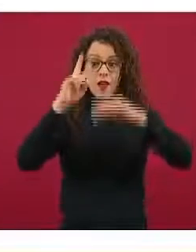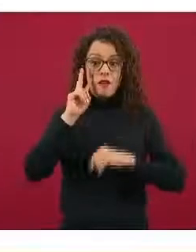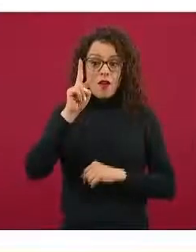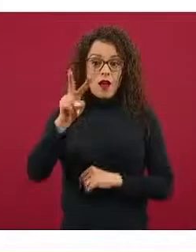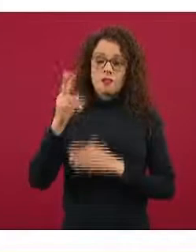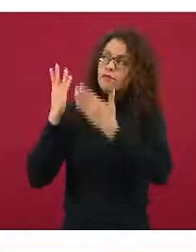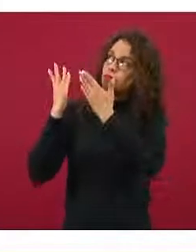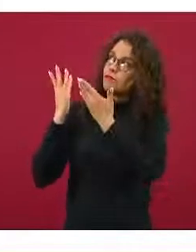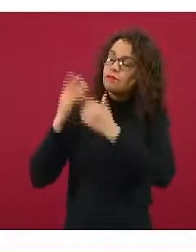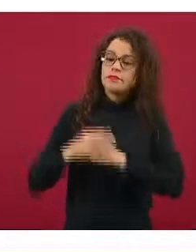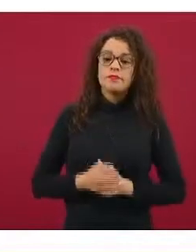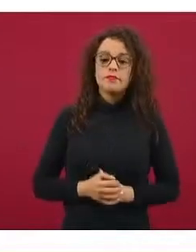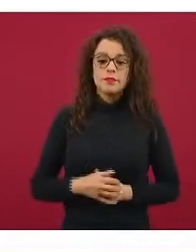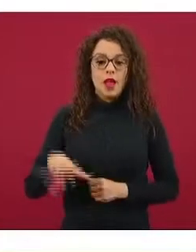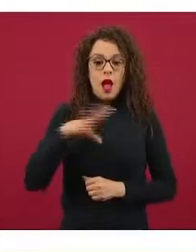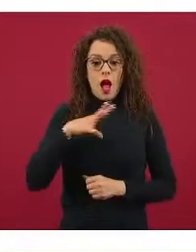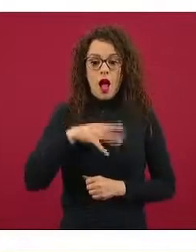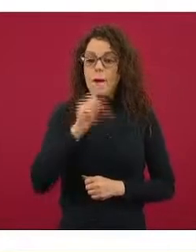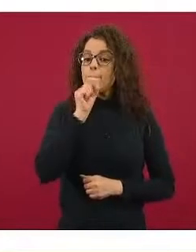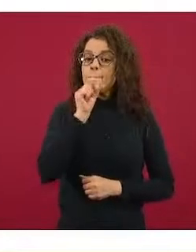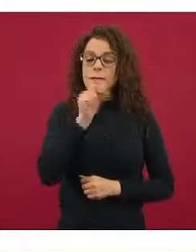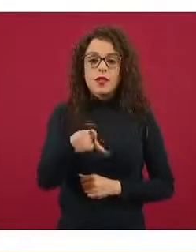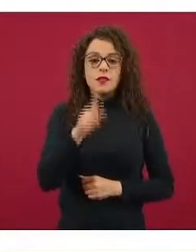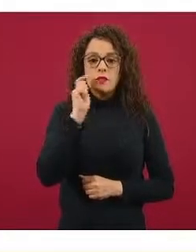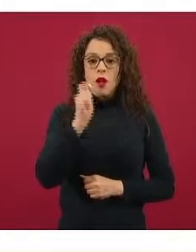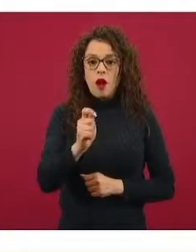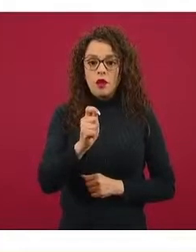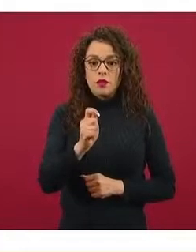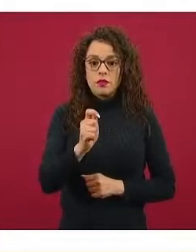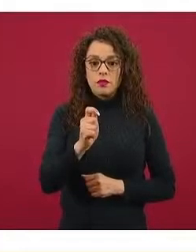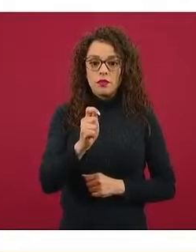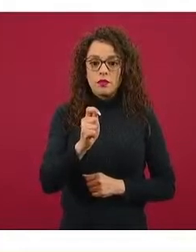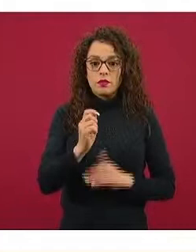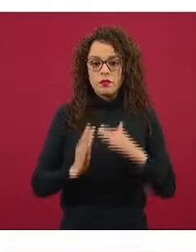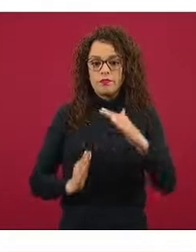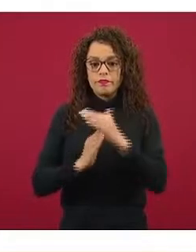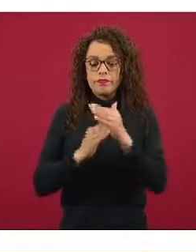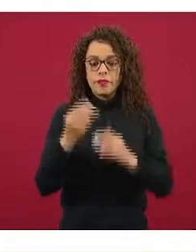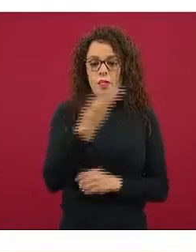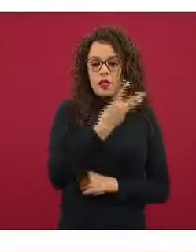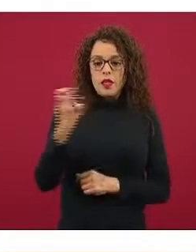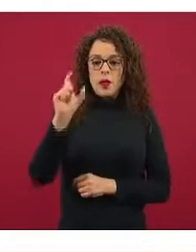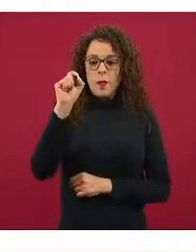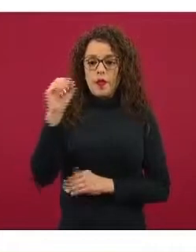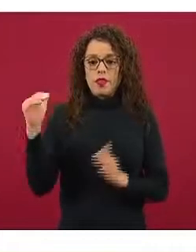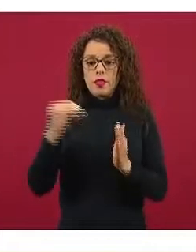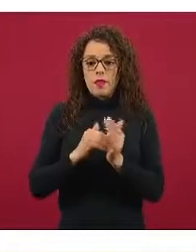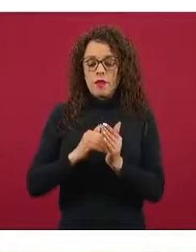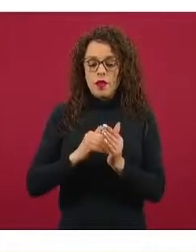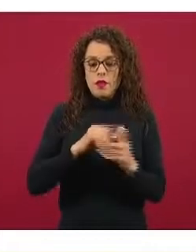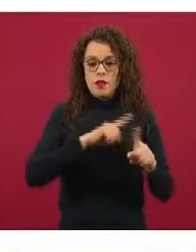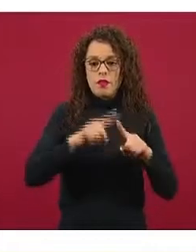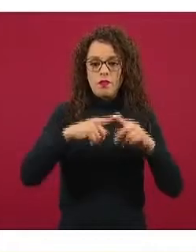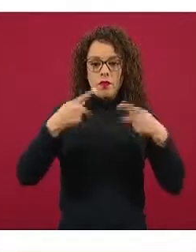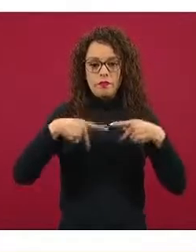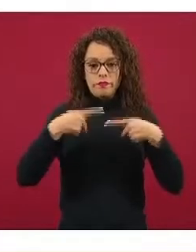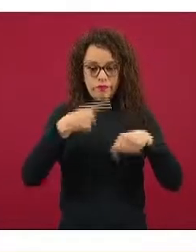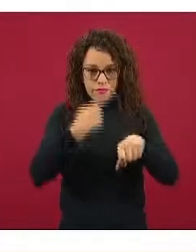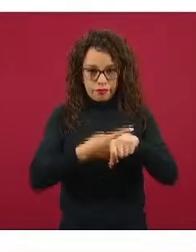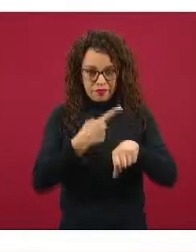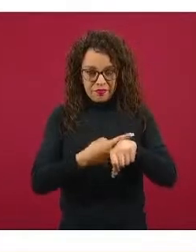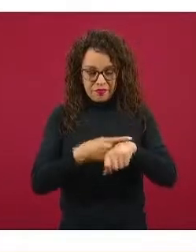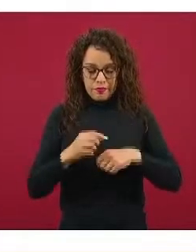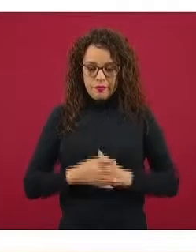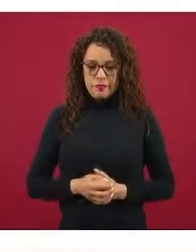6 gráficos tienen la misma escala, tienen una escala máxima de 320,000 casos, ya que dado que estamos